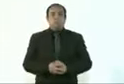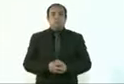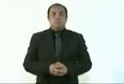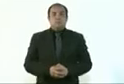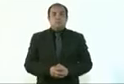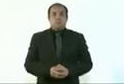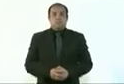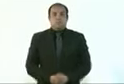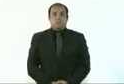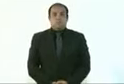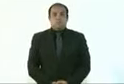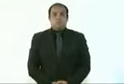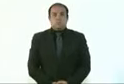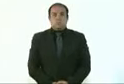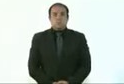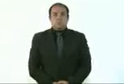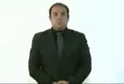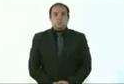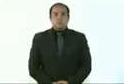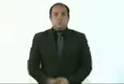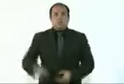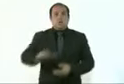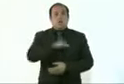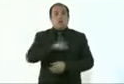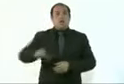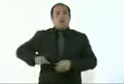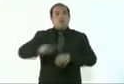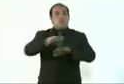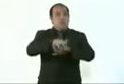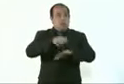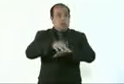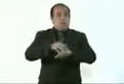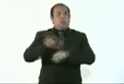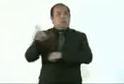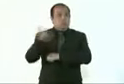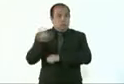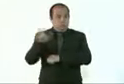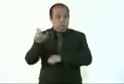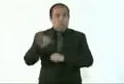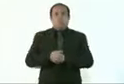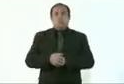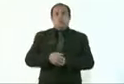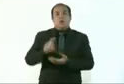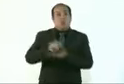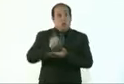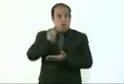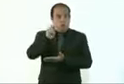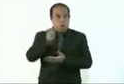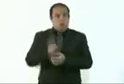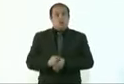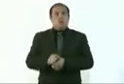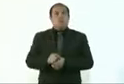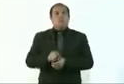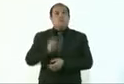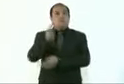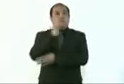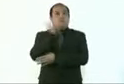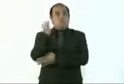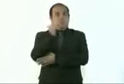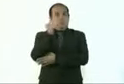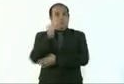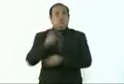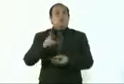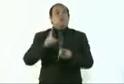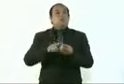mañana para las alcaldías de Tlalpan, Xochimilco, Tláhuac y Milpalta.